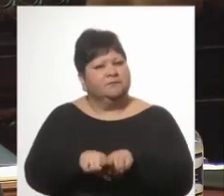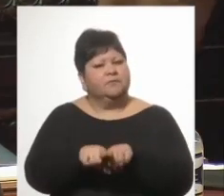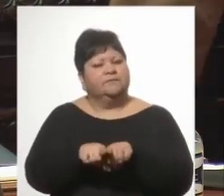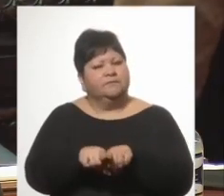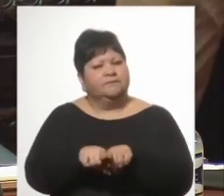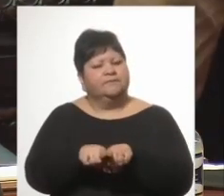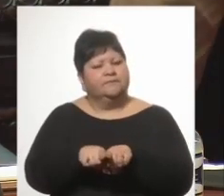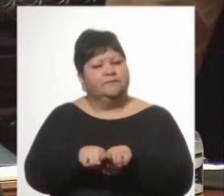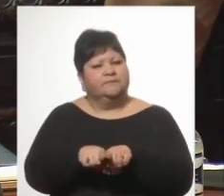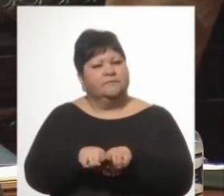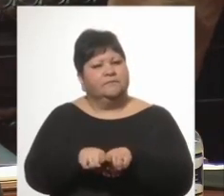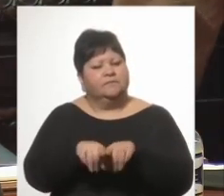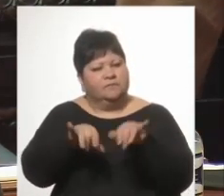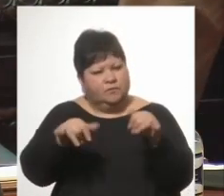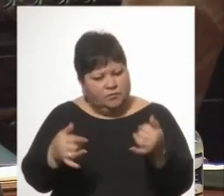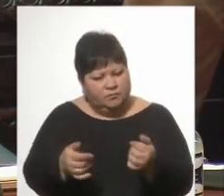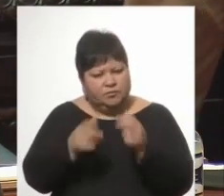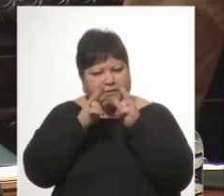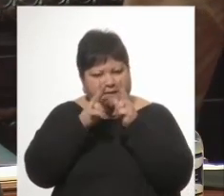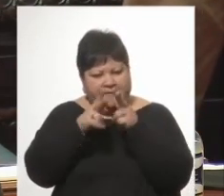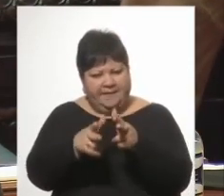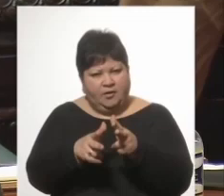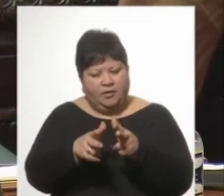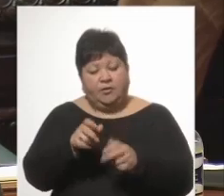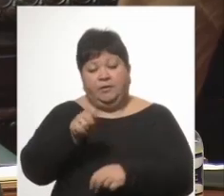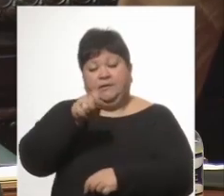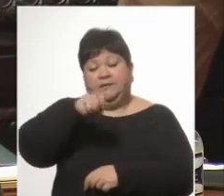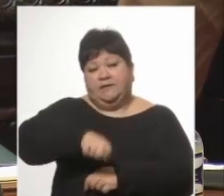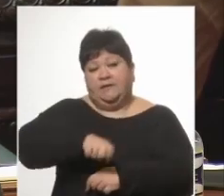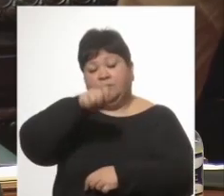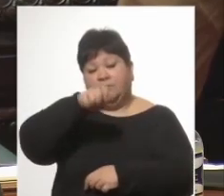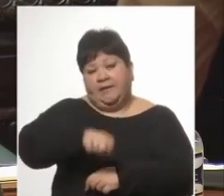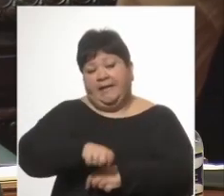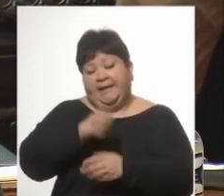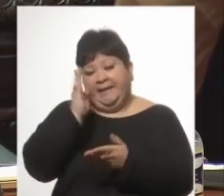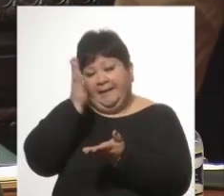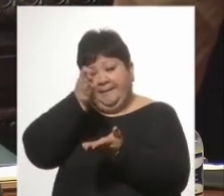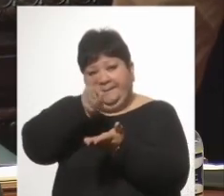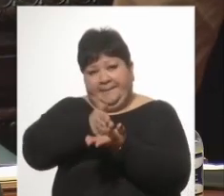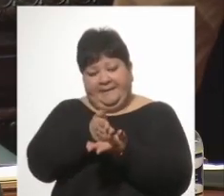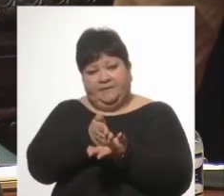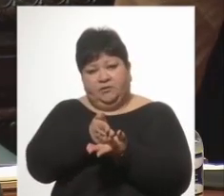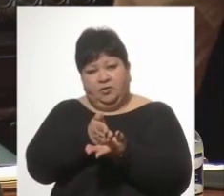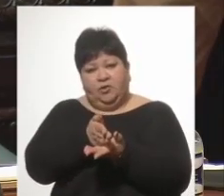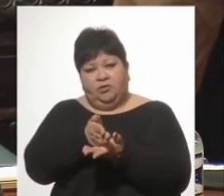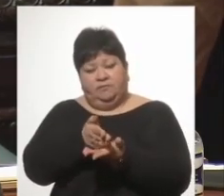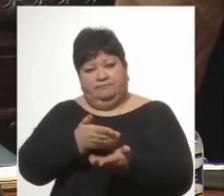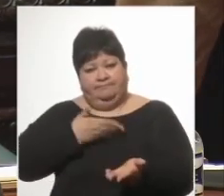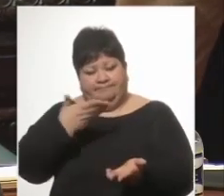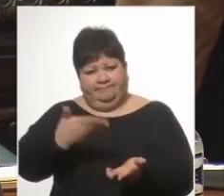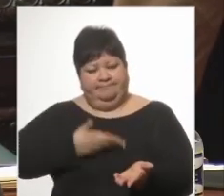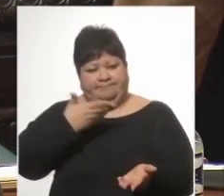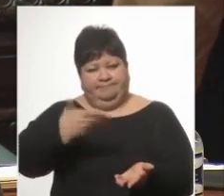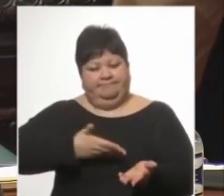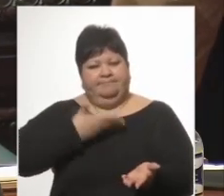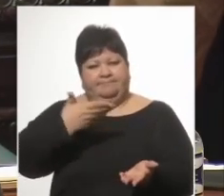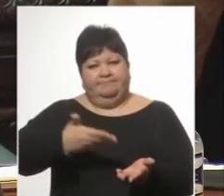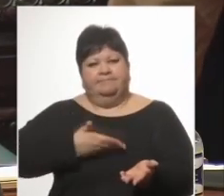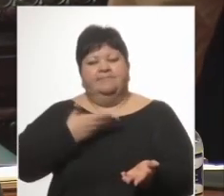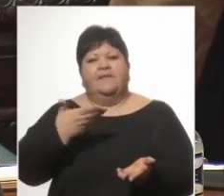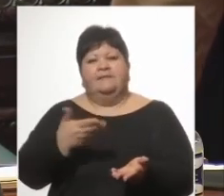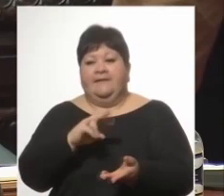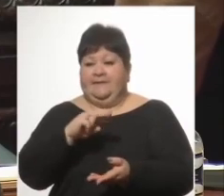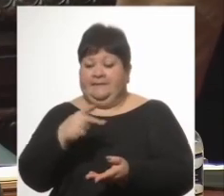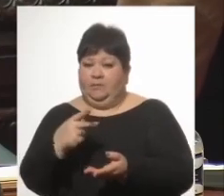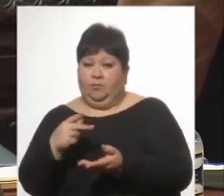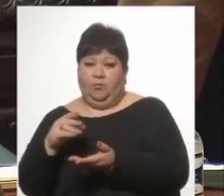ya, el Tribunal de Apelaciones de segundo turno, que el 19 de agosto pasado, hace poco más de un mes,